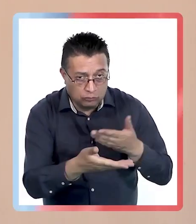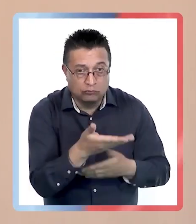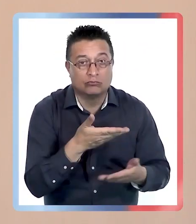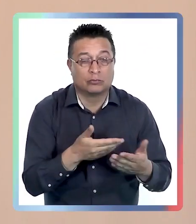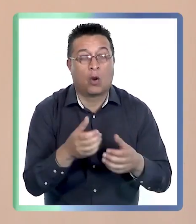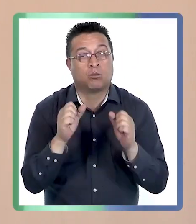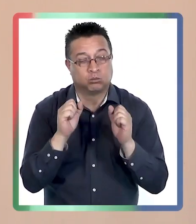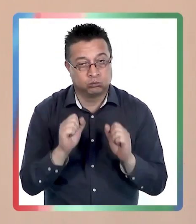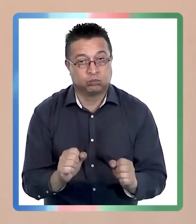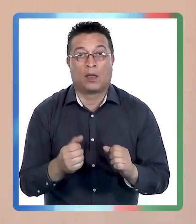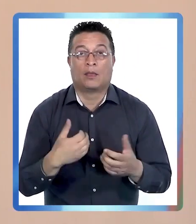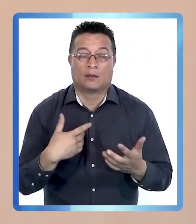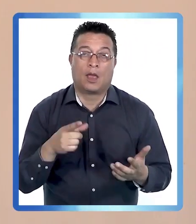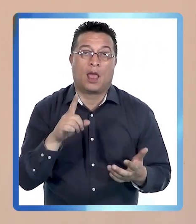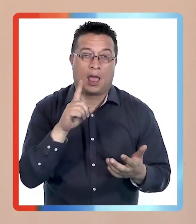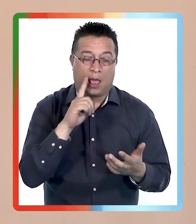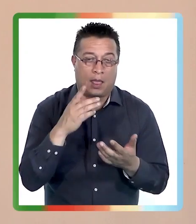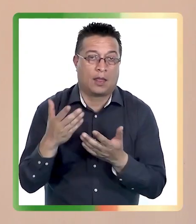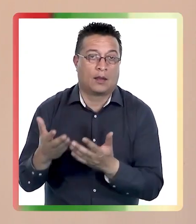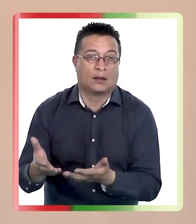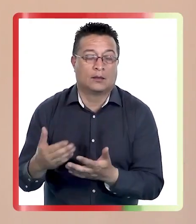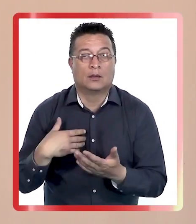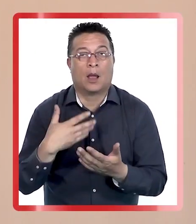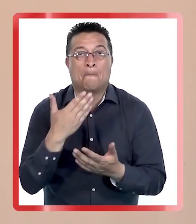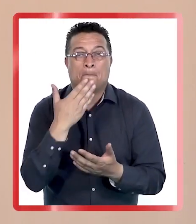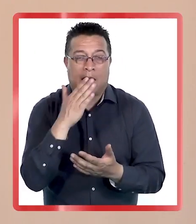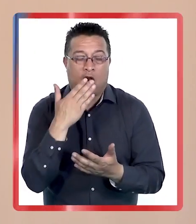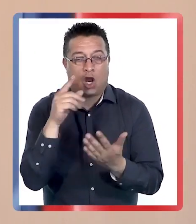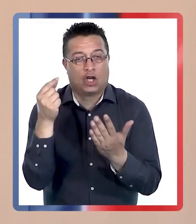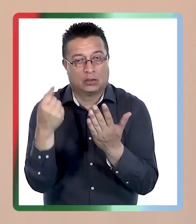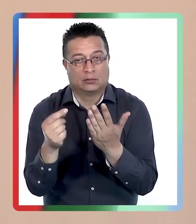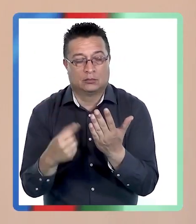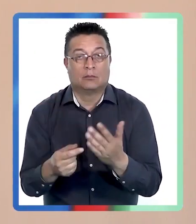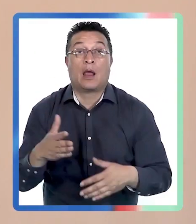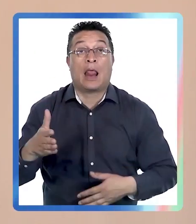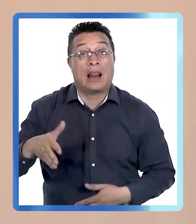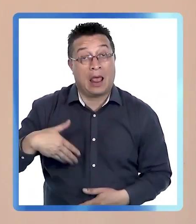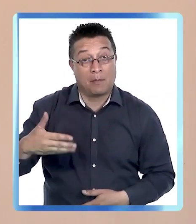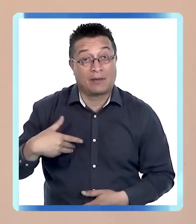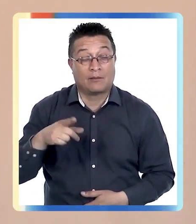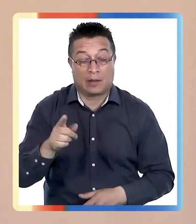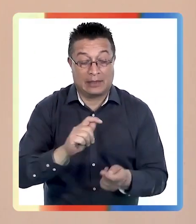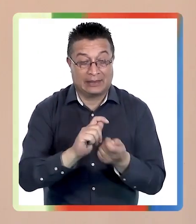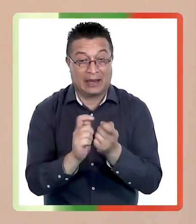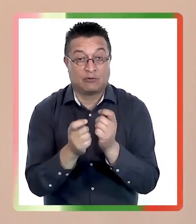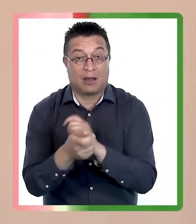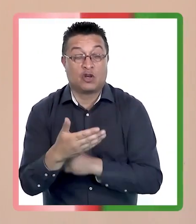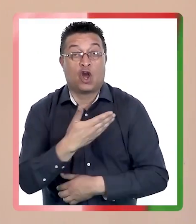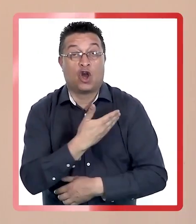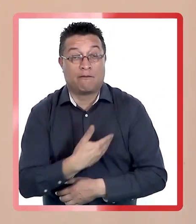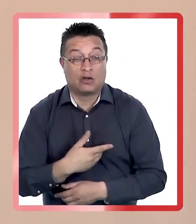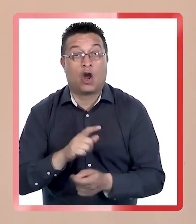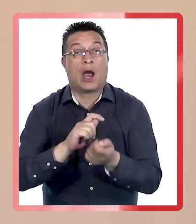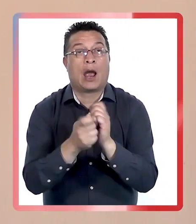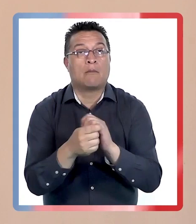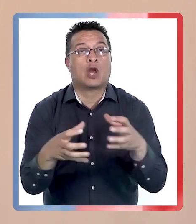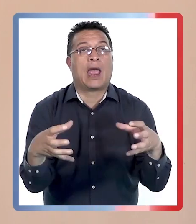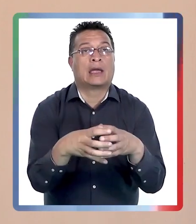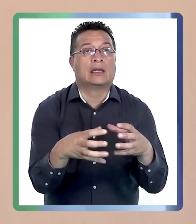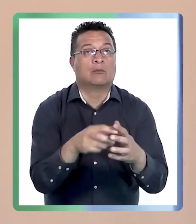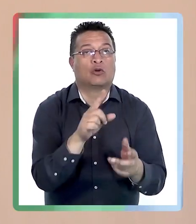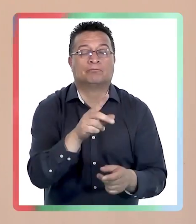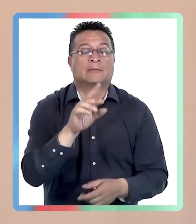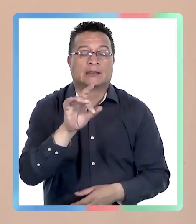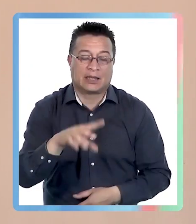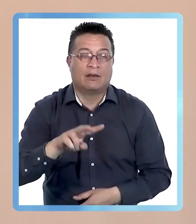ministerios podríamos tener obtener mejores resultados solamente con los cambios de gobiernos también cambian